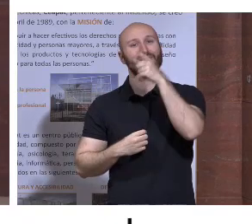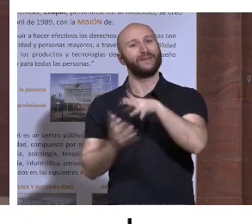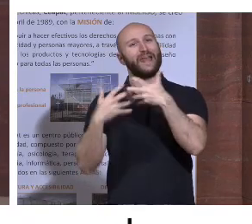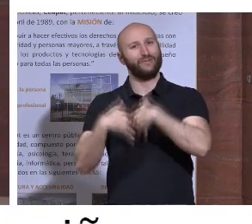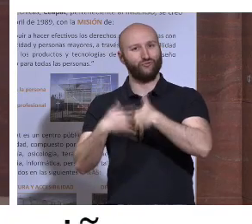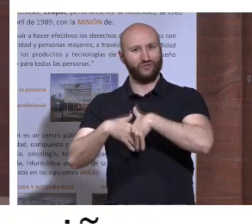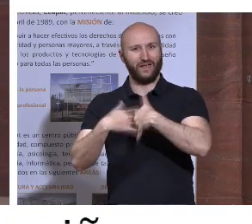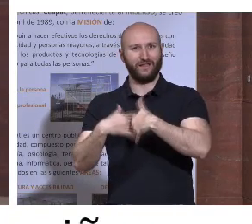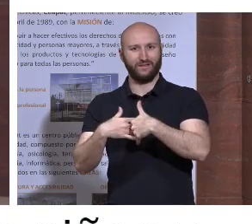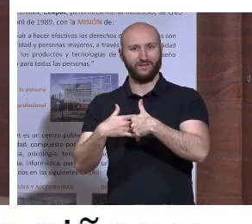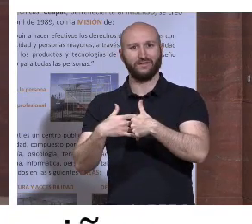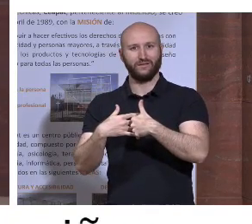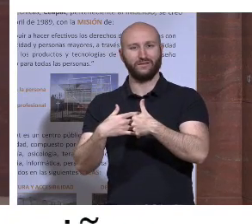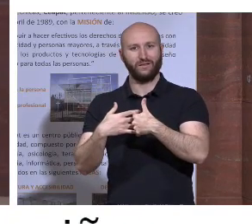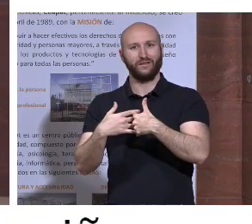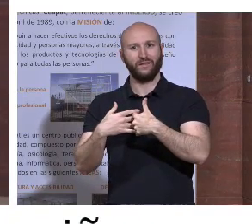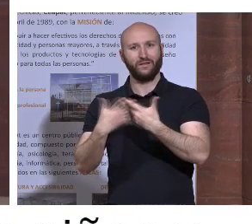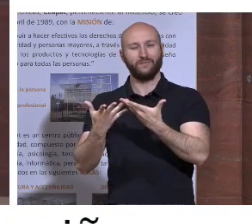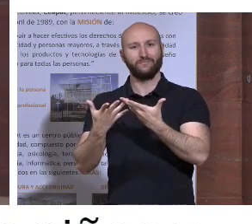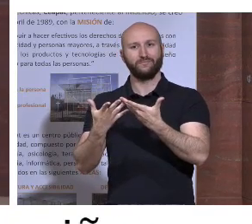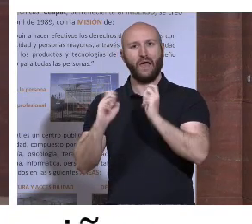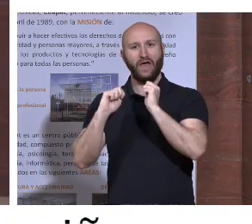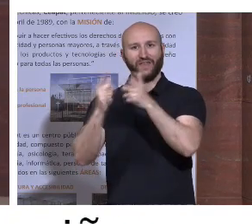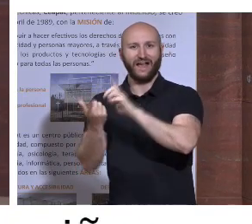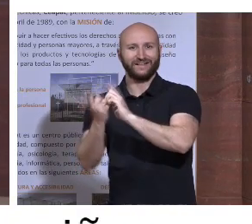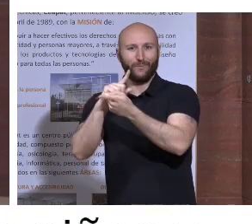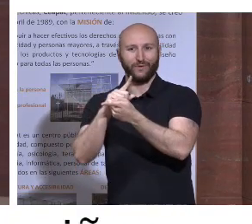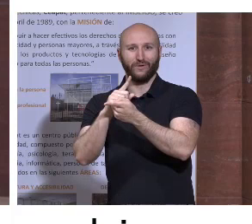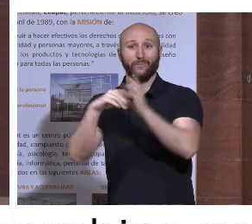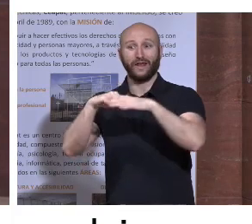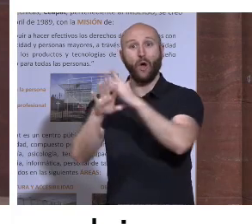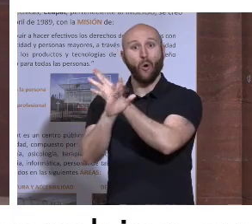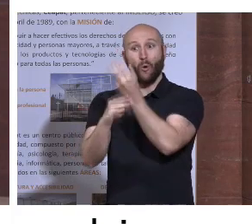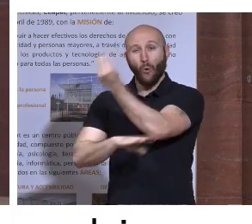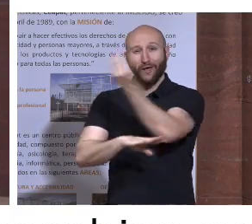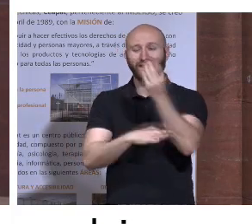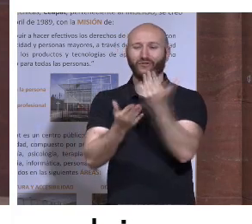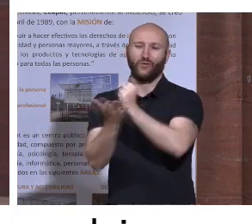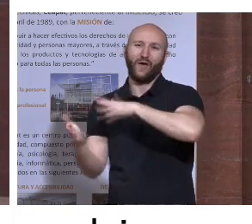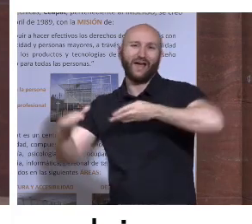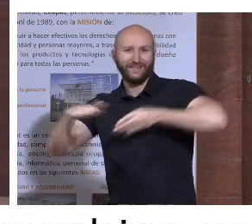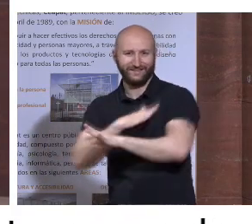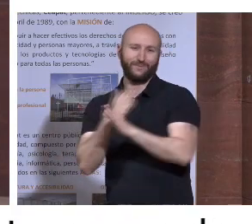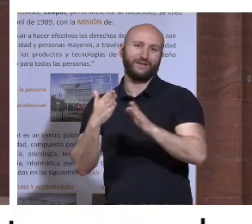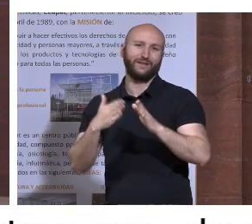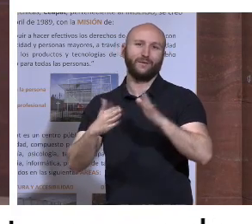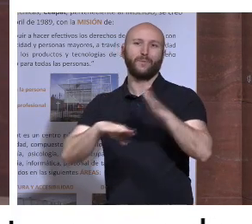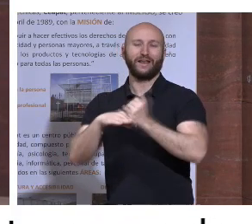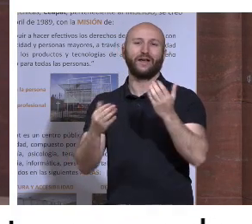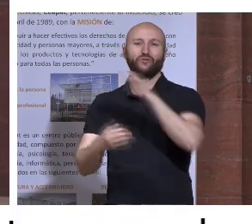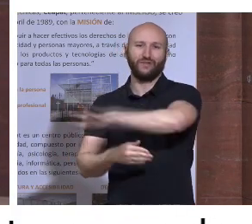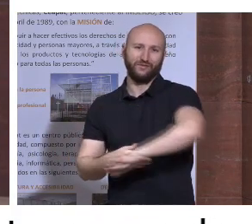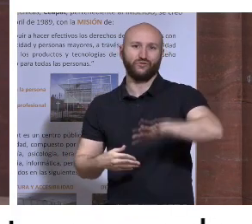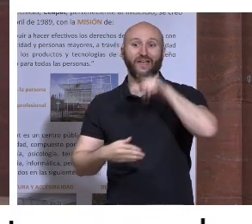puede cambiar su chip y hacer que todos los juguetes puedan ser accesibles a todos los niños. Esa es una vocación